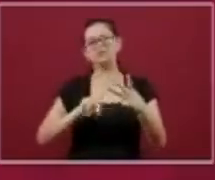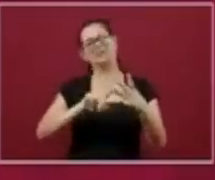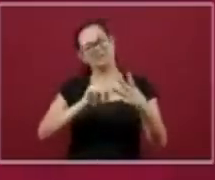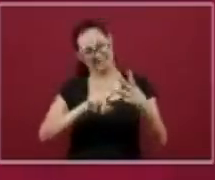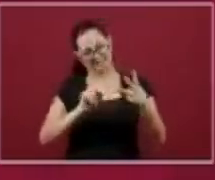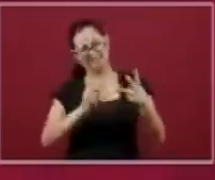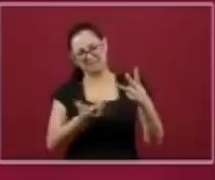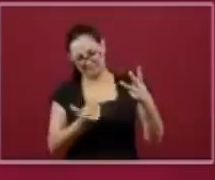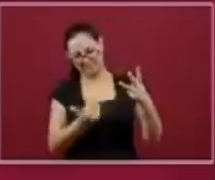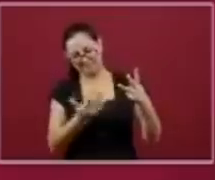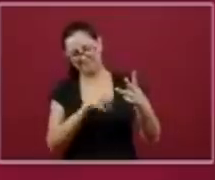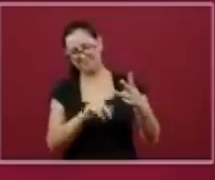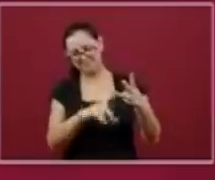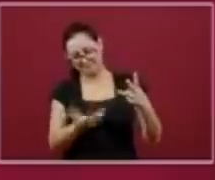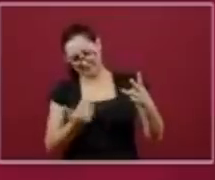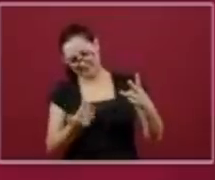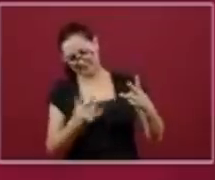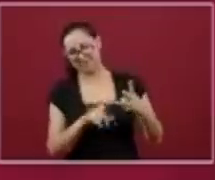otra.